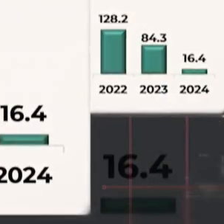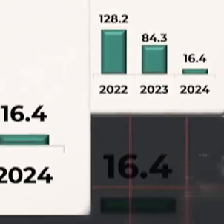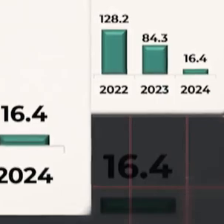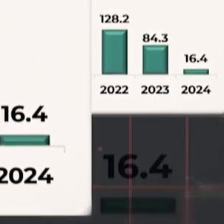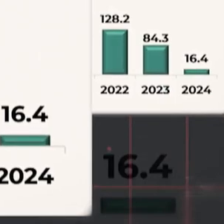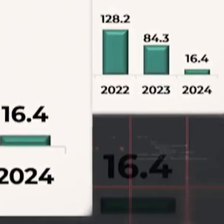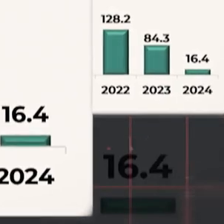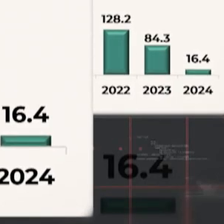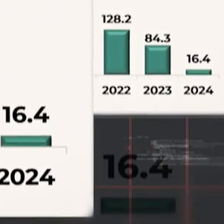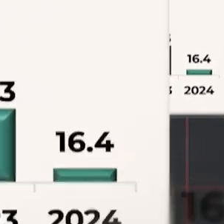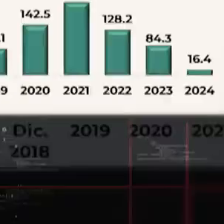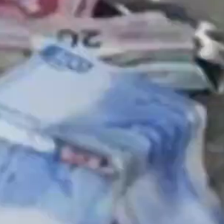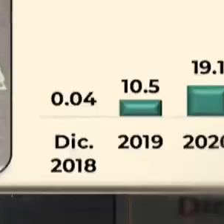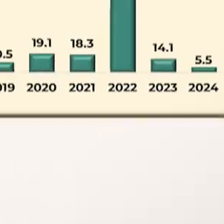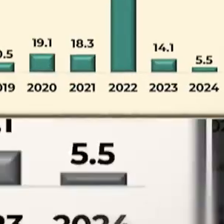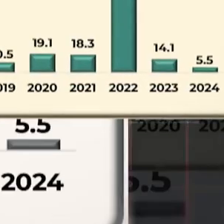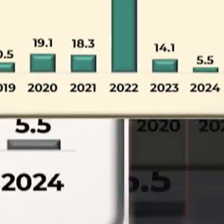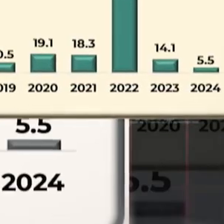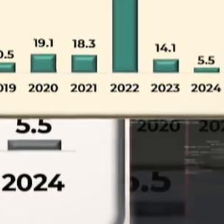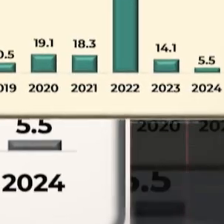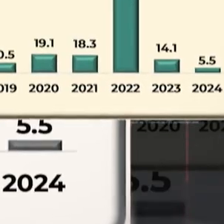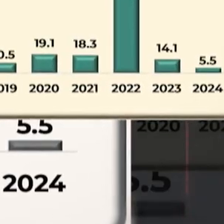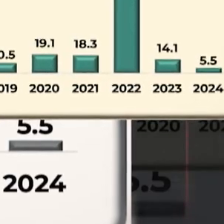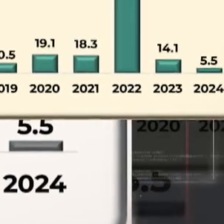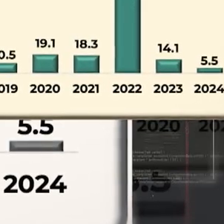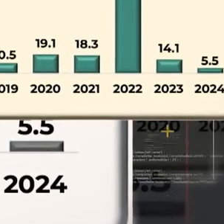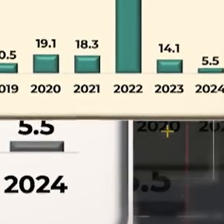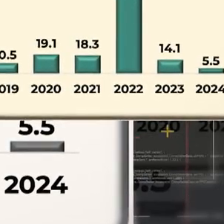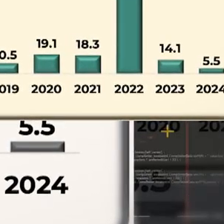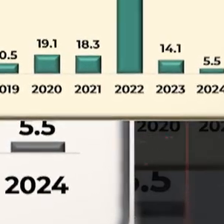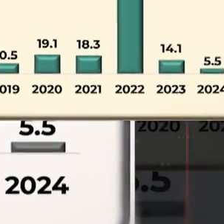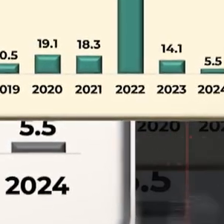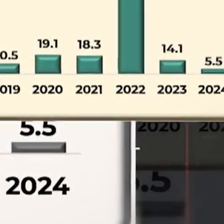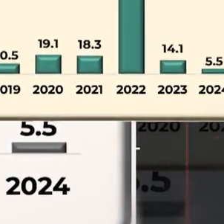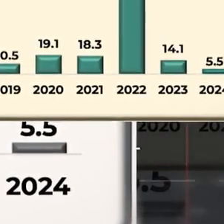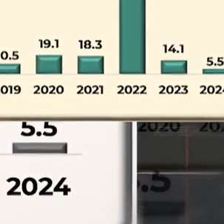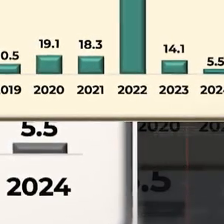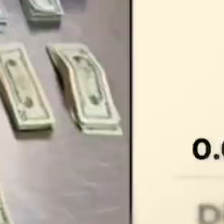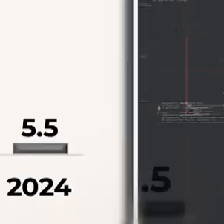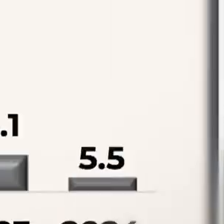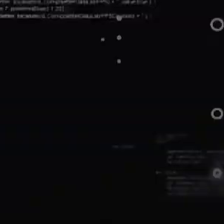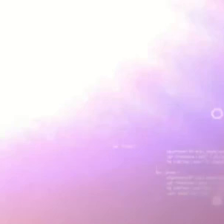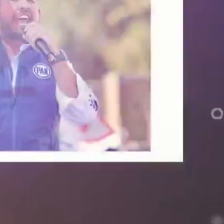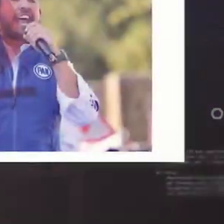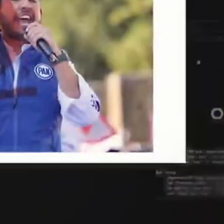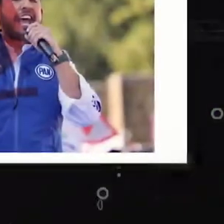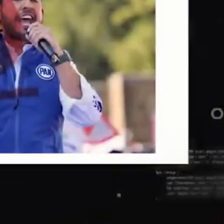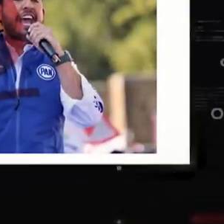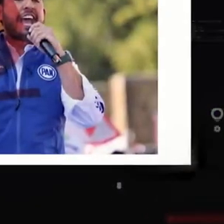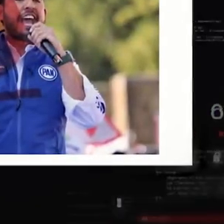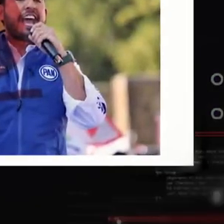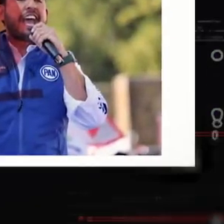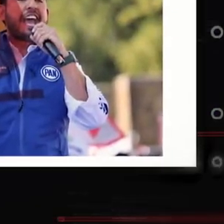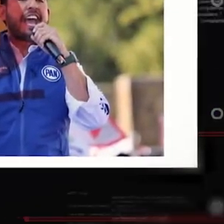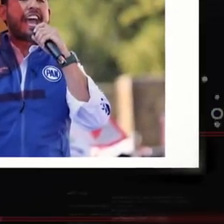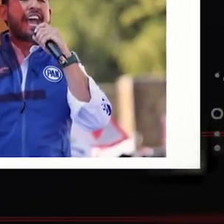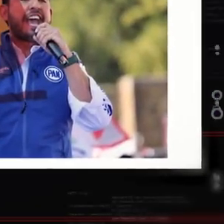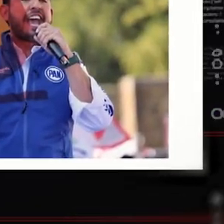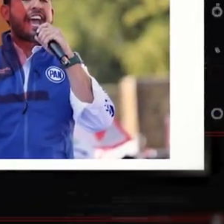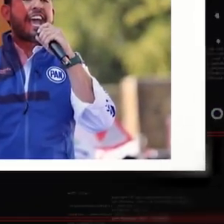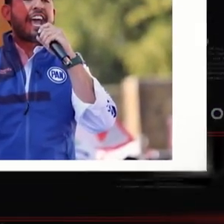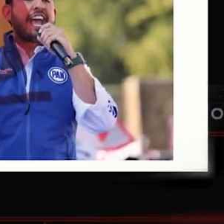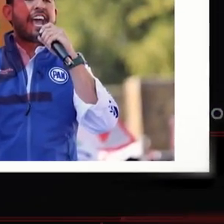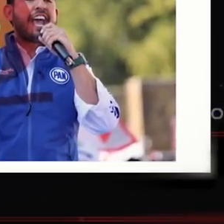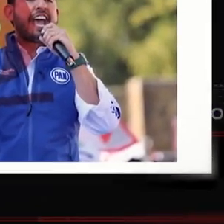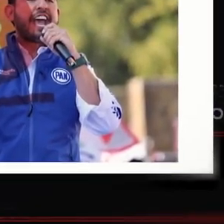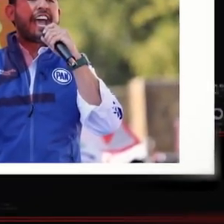millones de pesos y 147 millones de dólares. Cifras que demuestran que no se abraza ni protege a